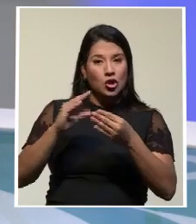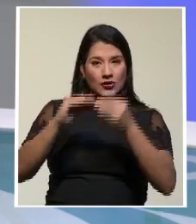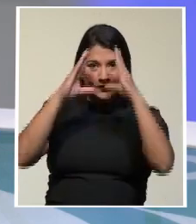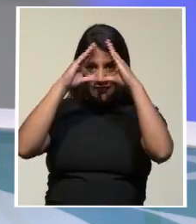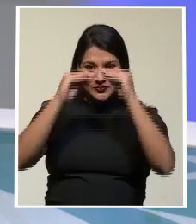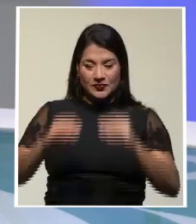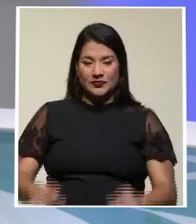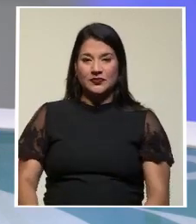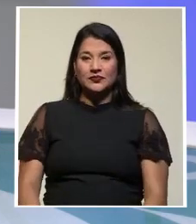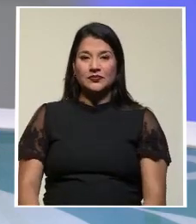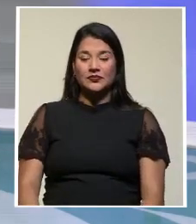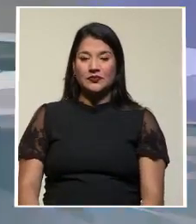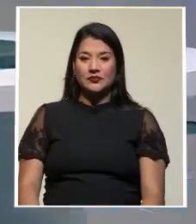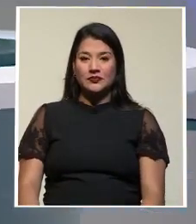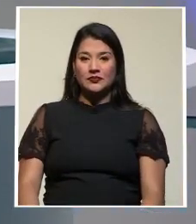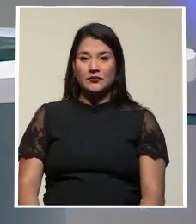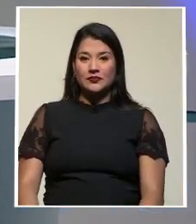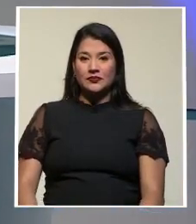detalles.